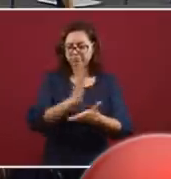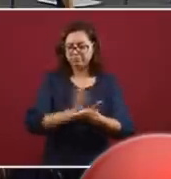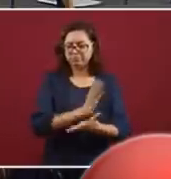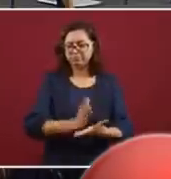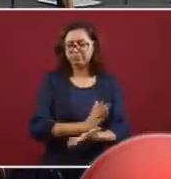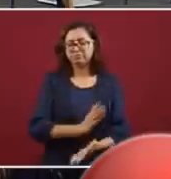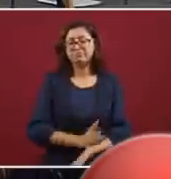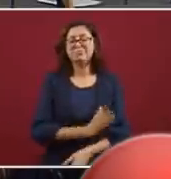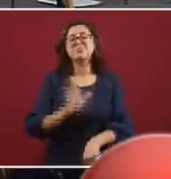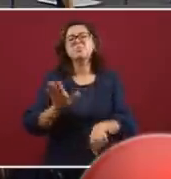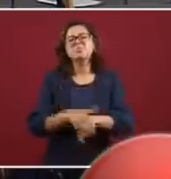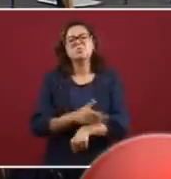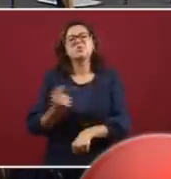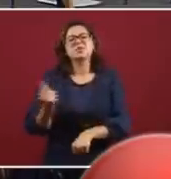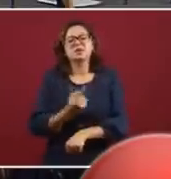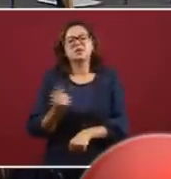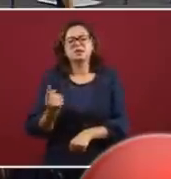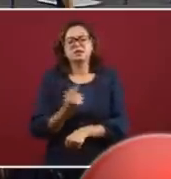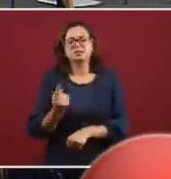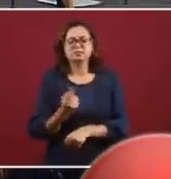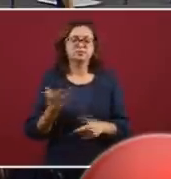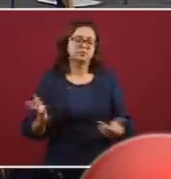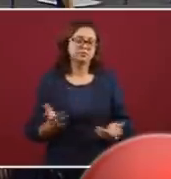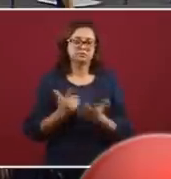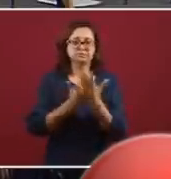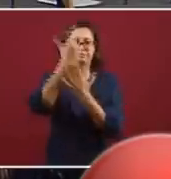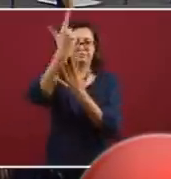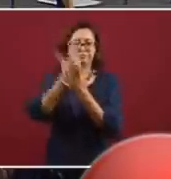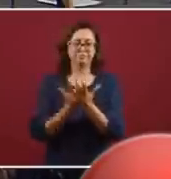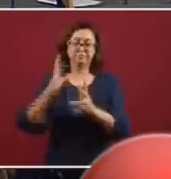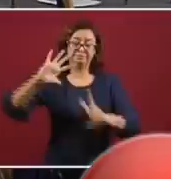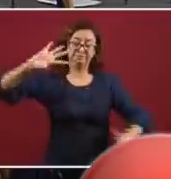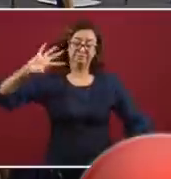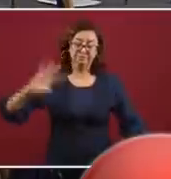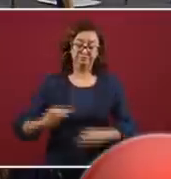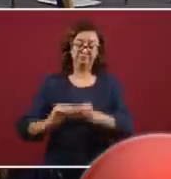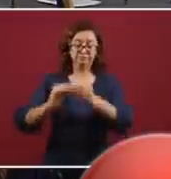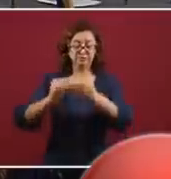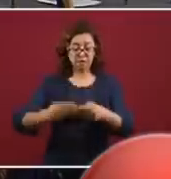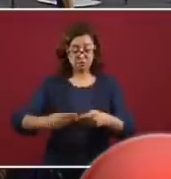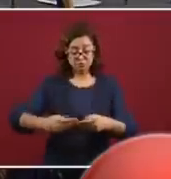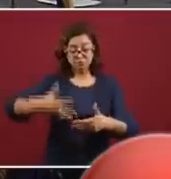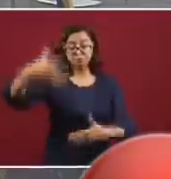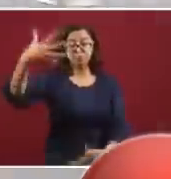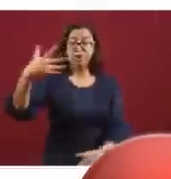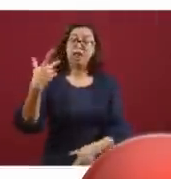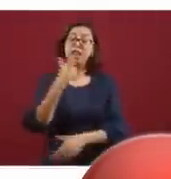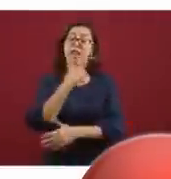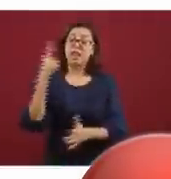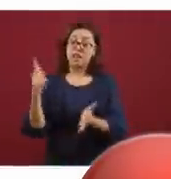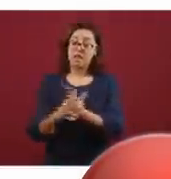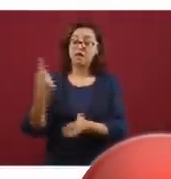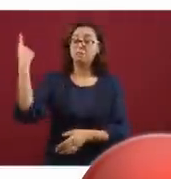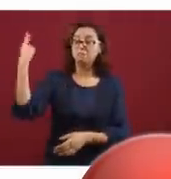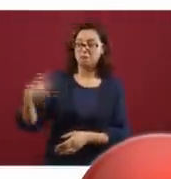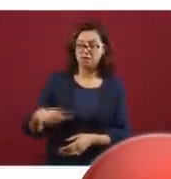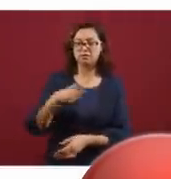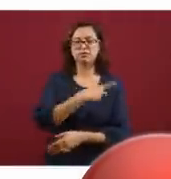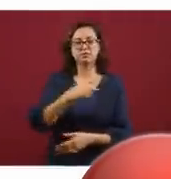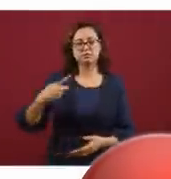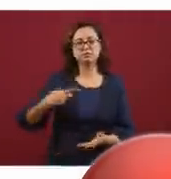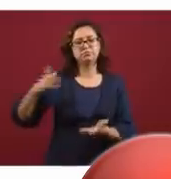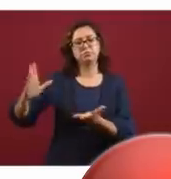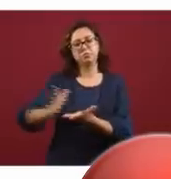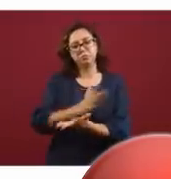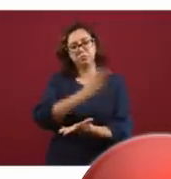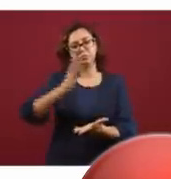principio es depurar la cartera. Es una acción constante que la ley nos marca y que también eventualmente cuando llegan